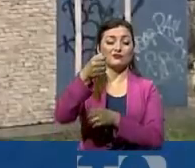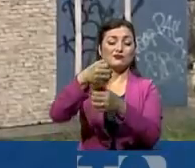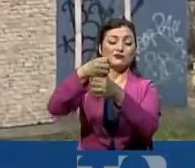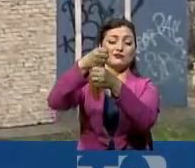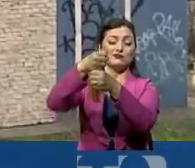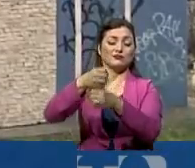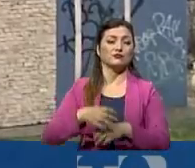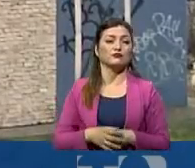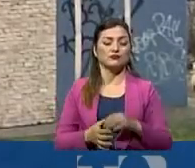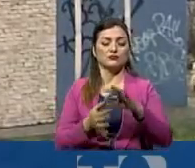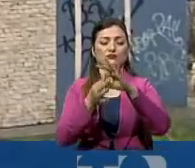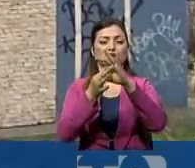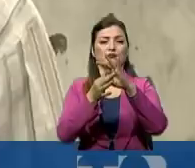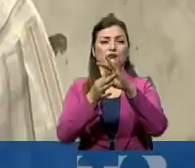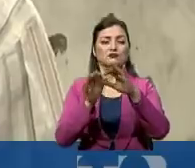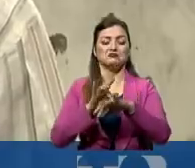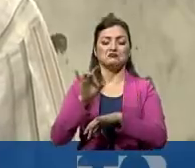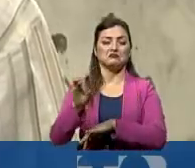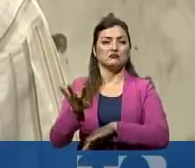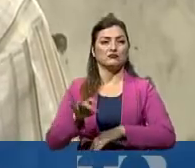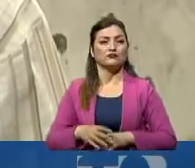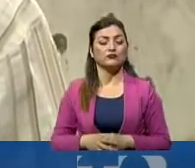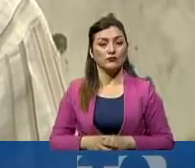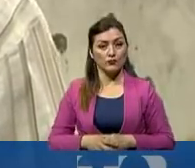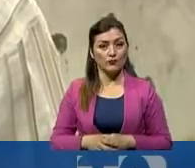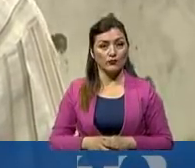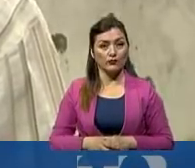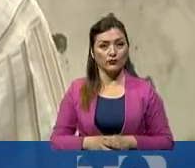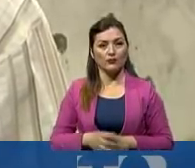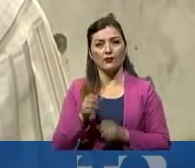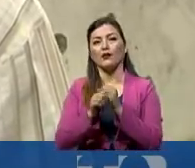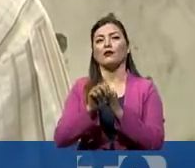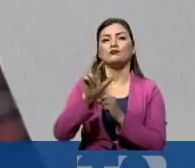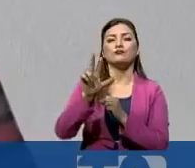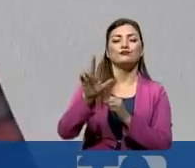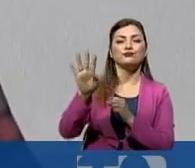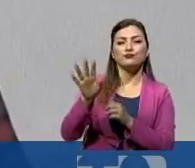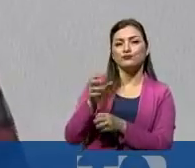resumen, infraestructuras abandonadas. A partir de ya creo que son unos 3-4 años que ya no tenemos